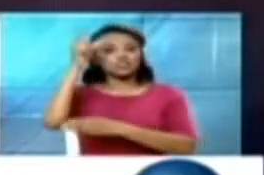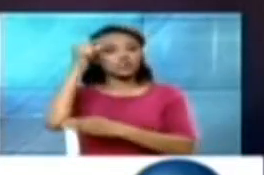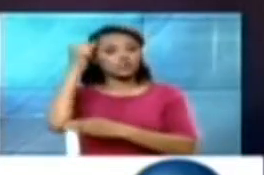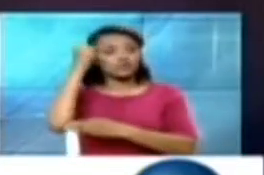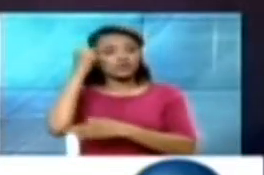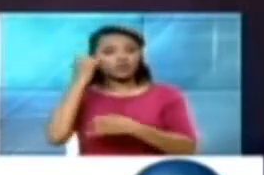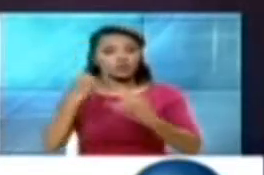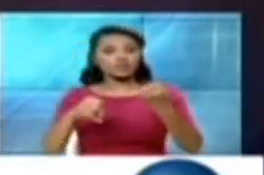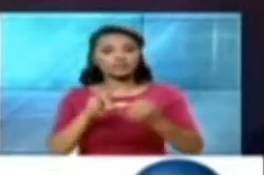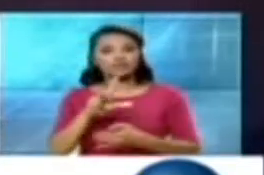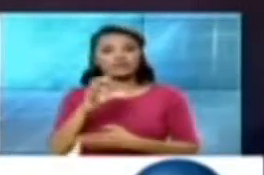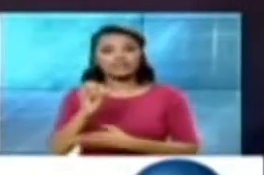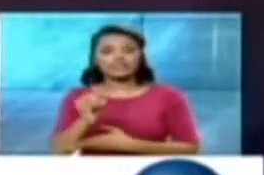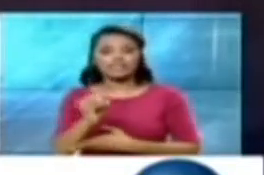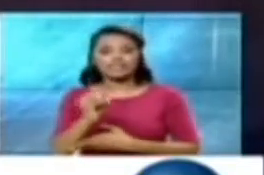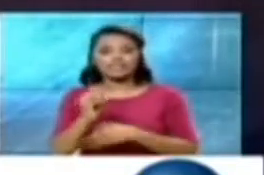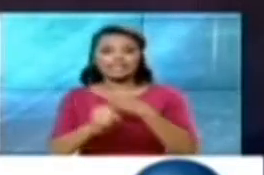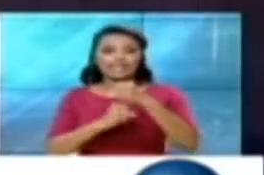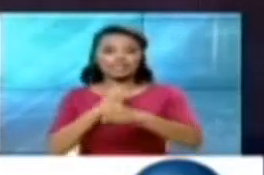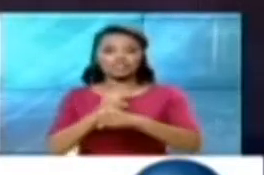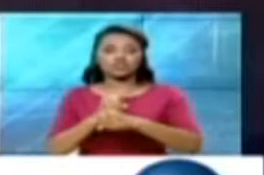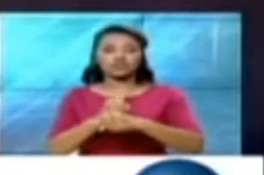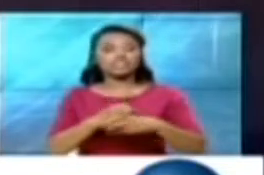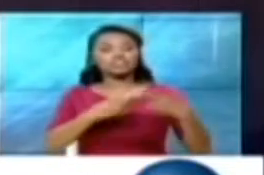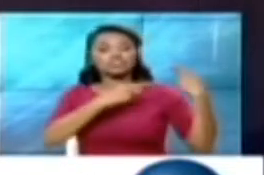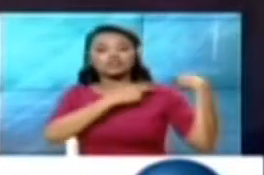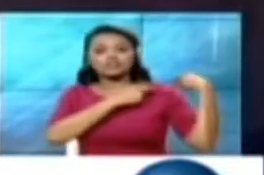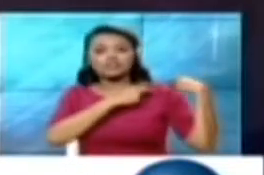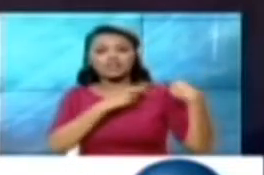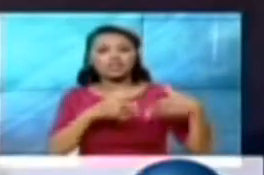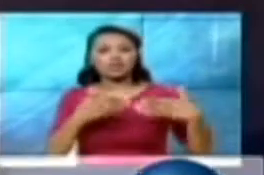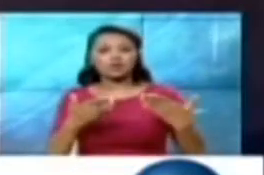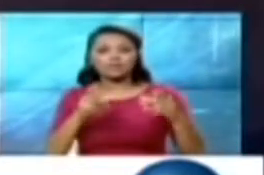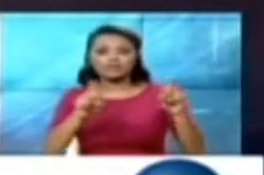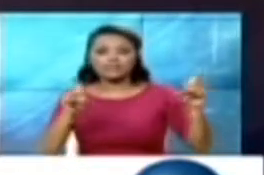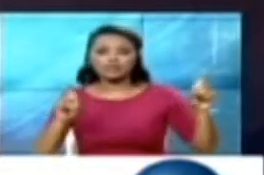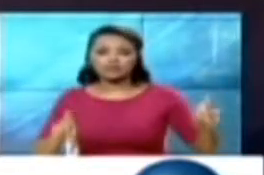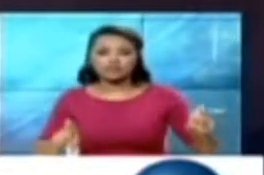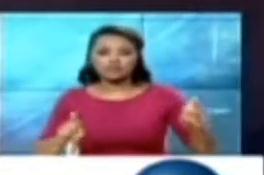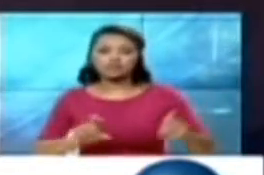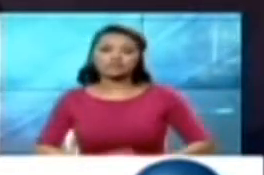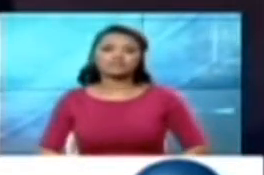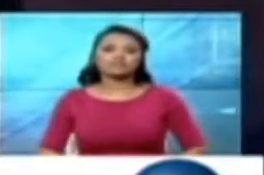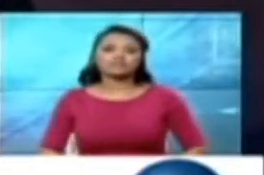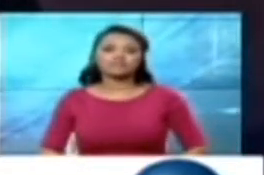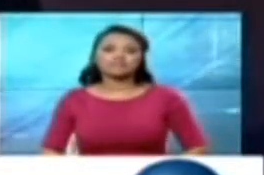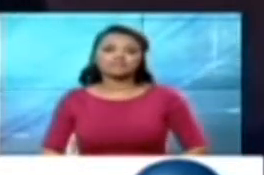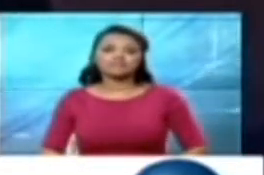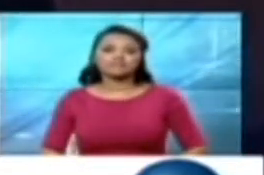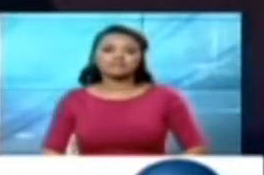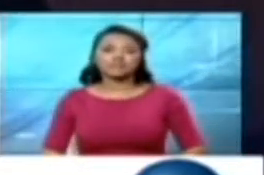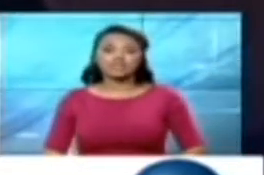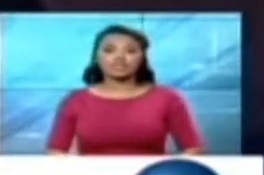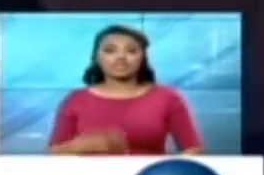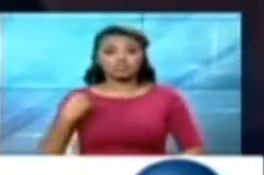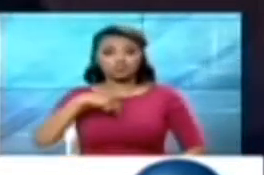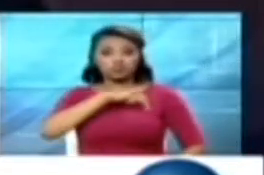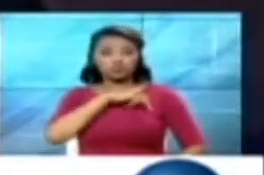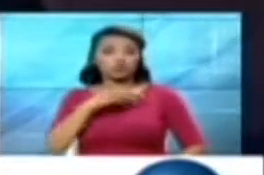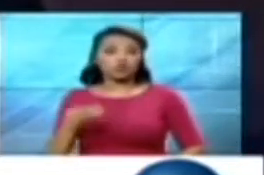últimos 30 años y son responsables de cómo está nuestra educación. Nuestra